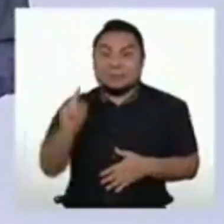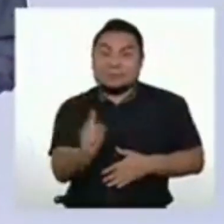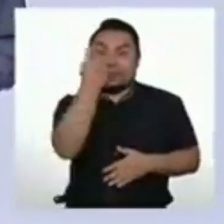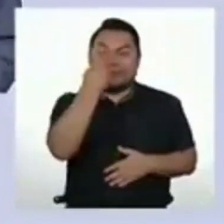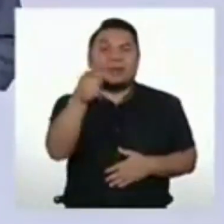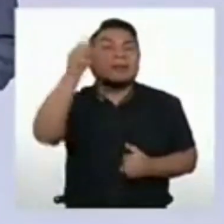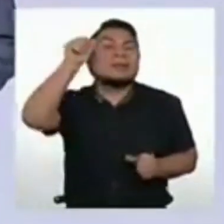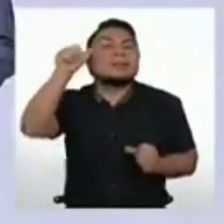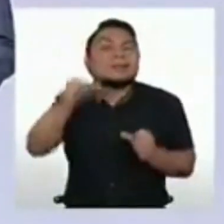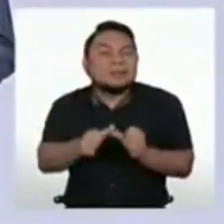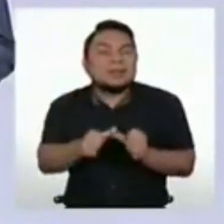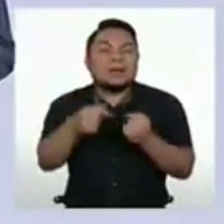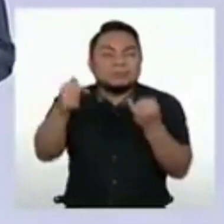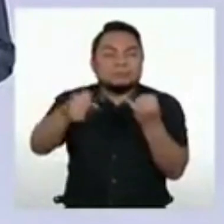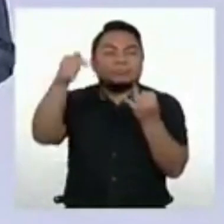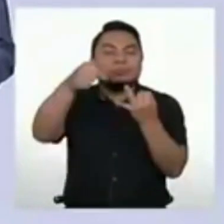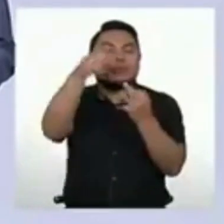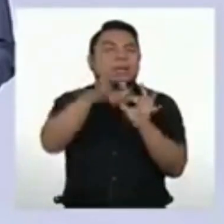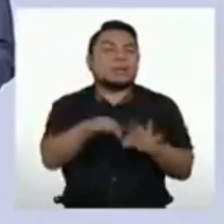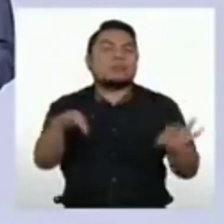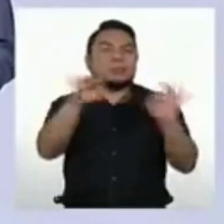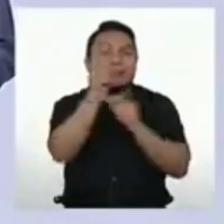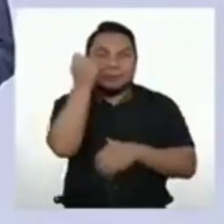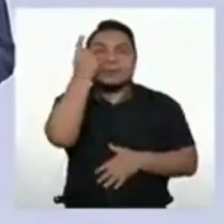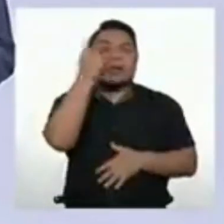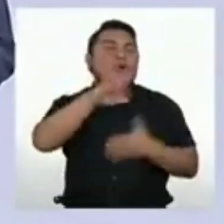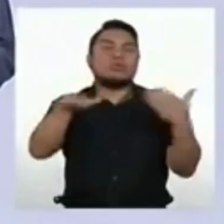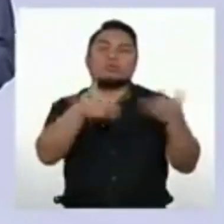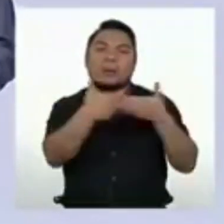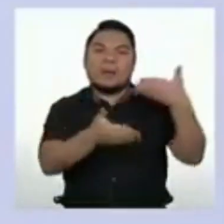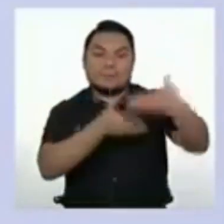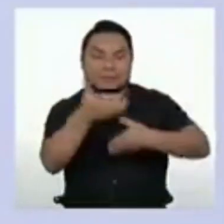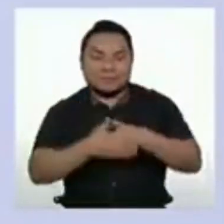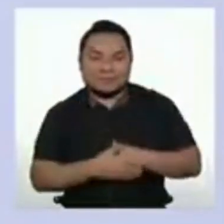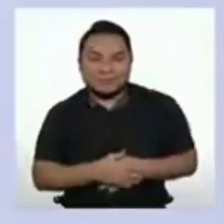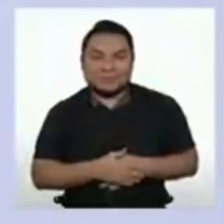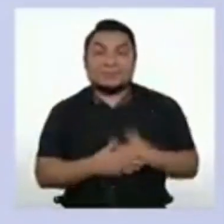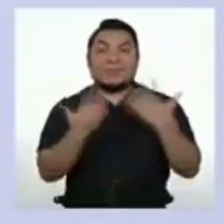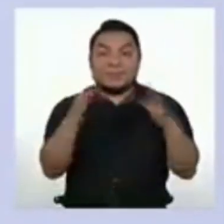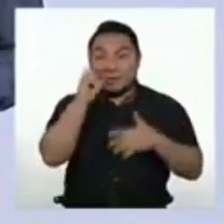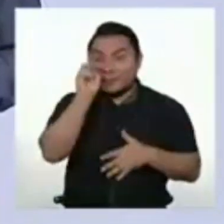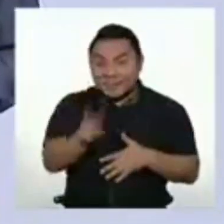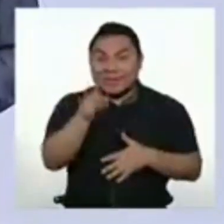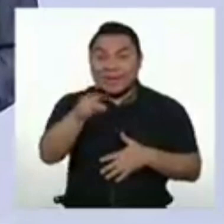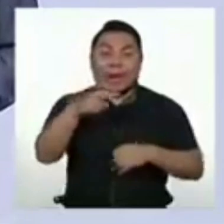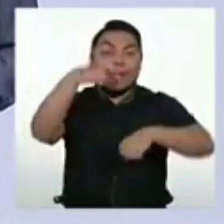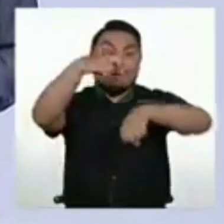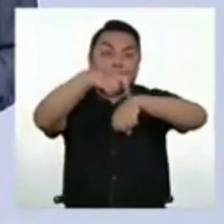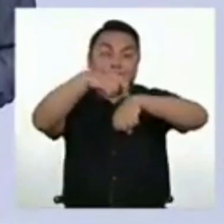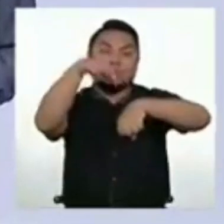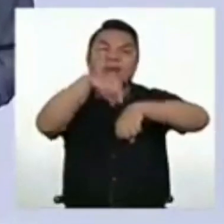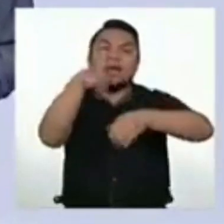lugar, recordemos ciertos aspectos básicos para poder entender todo el proceso. Como hemos visto, las papas